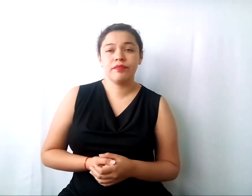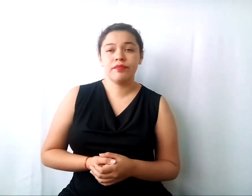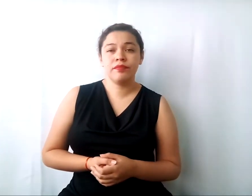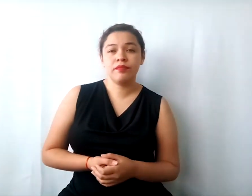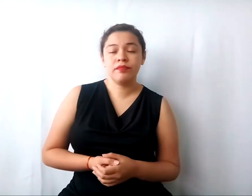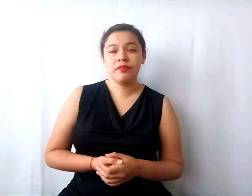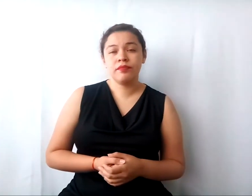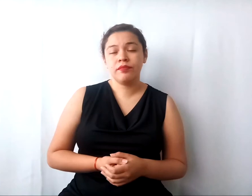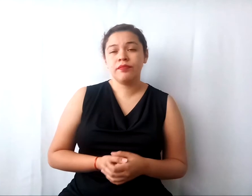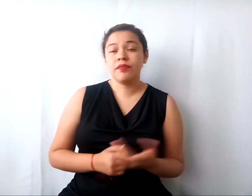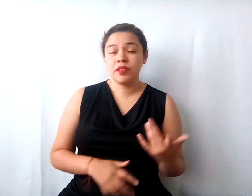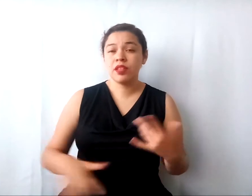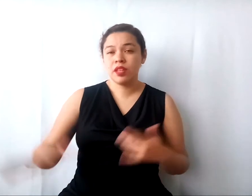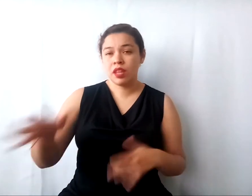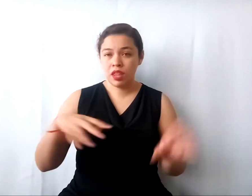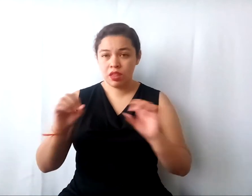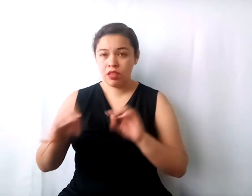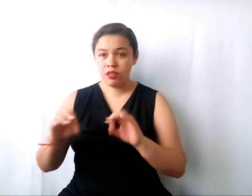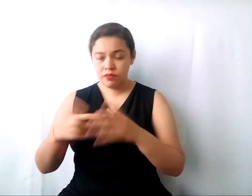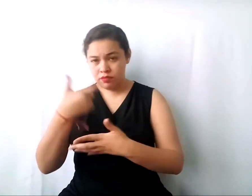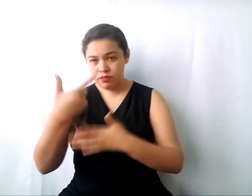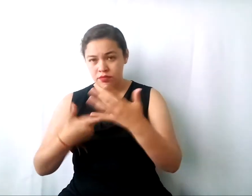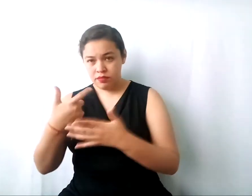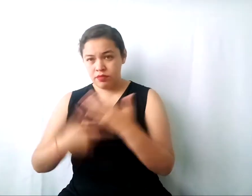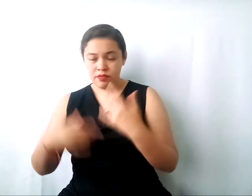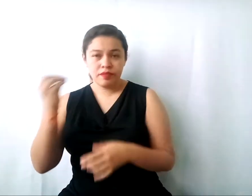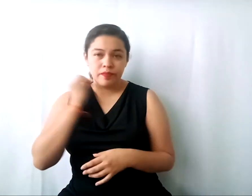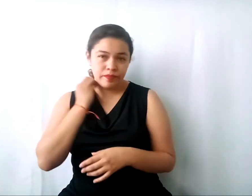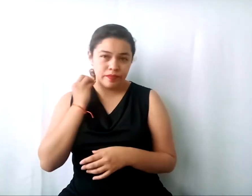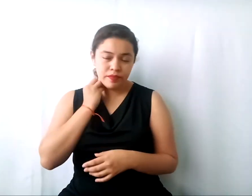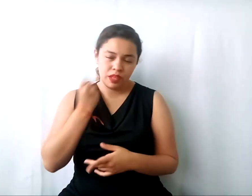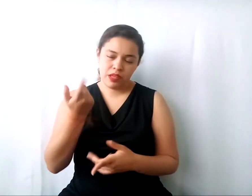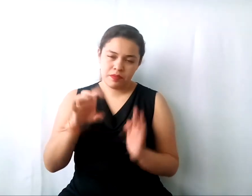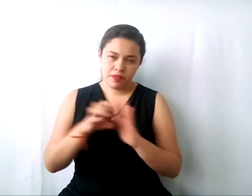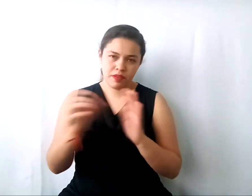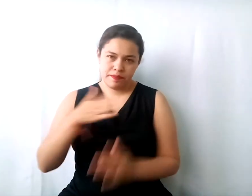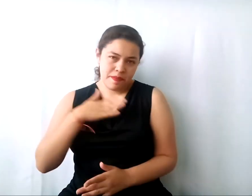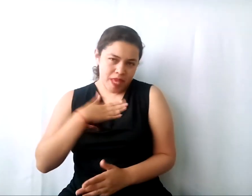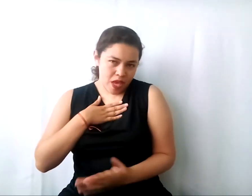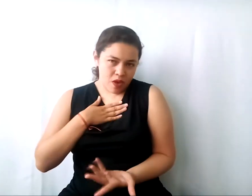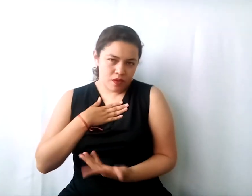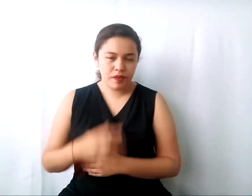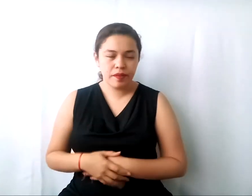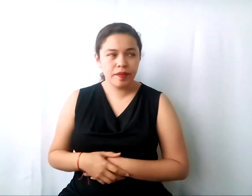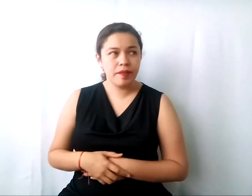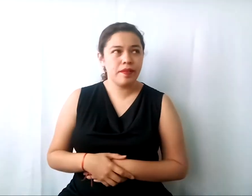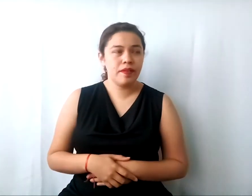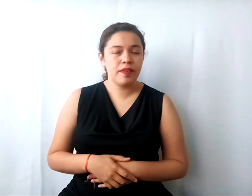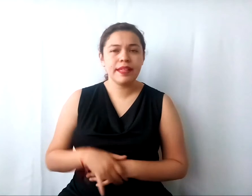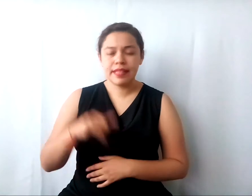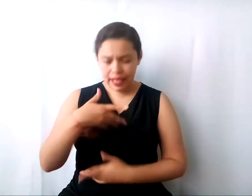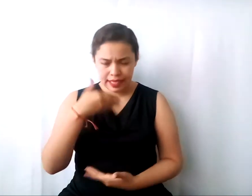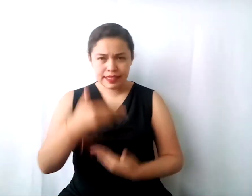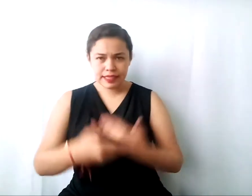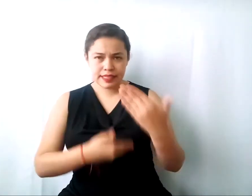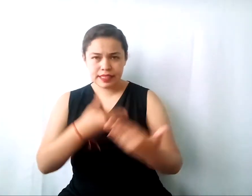estos despachos, como el mío, el de su servidor, sí prestamos servicios,